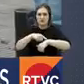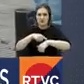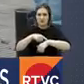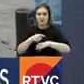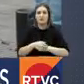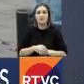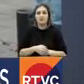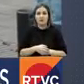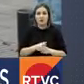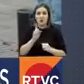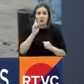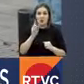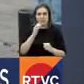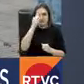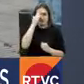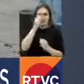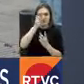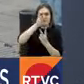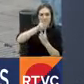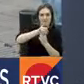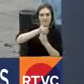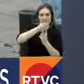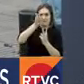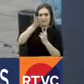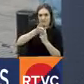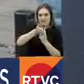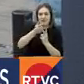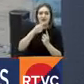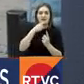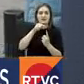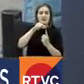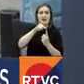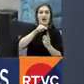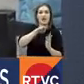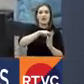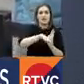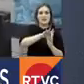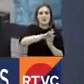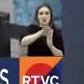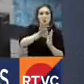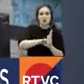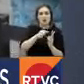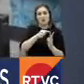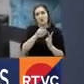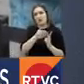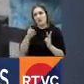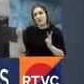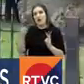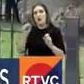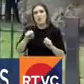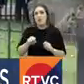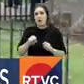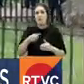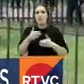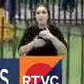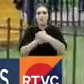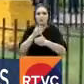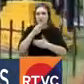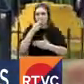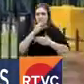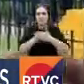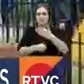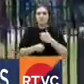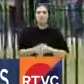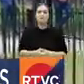un descuento del 10% y otro sin que genere sanciones, que se los contamos en el siguiente informe.